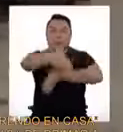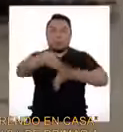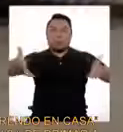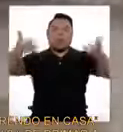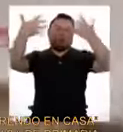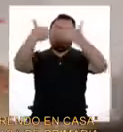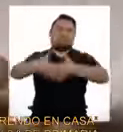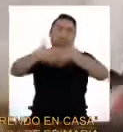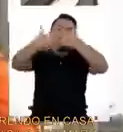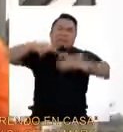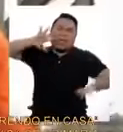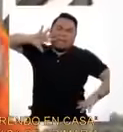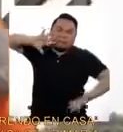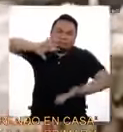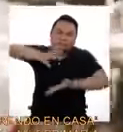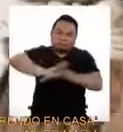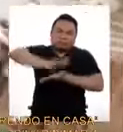presento.